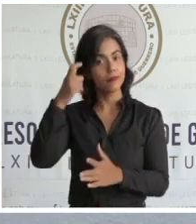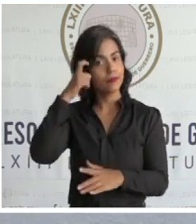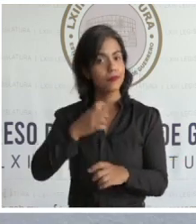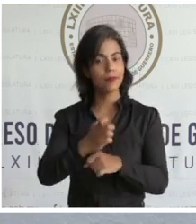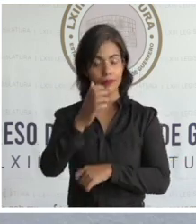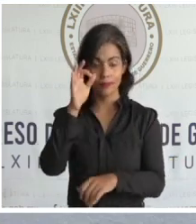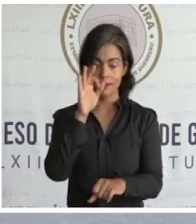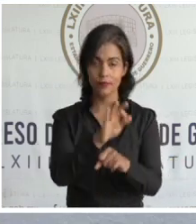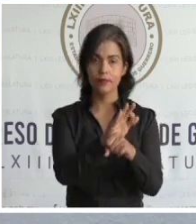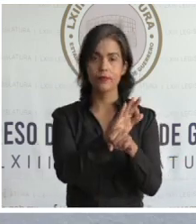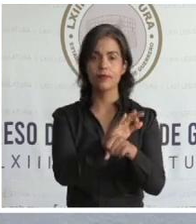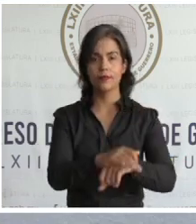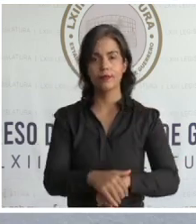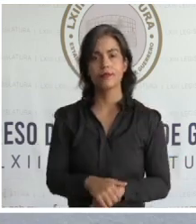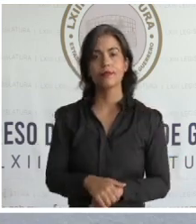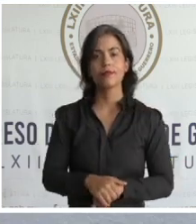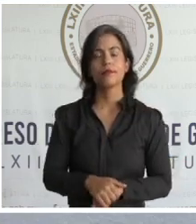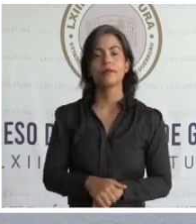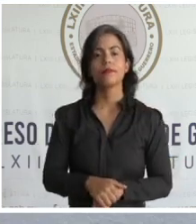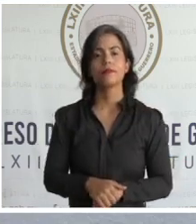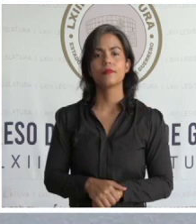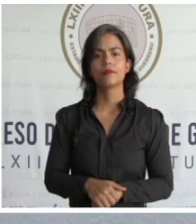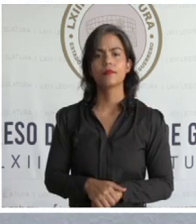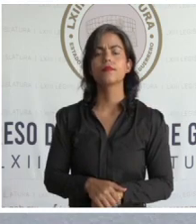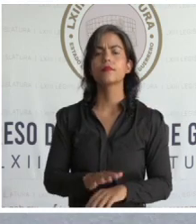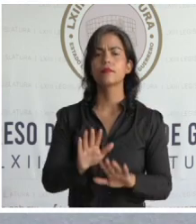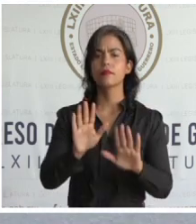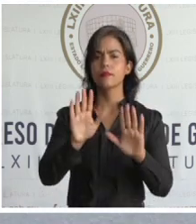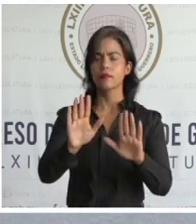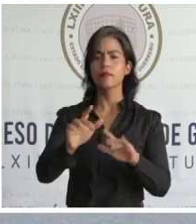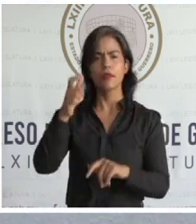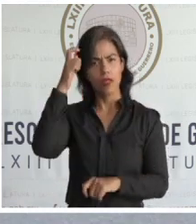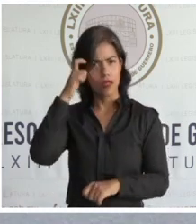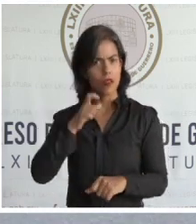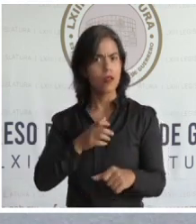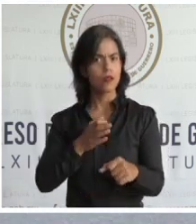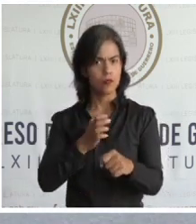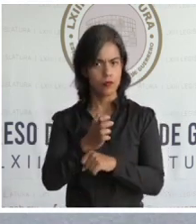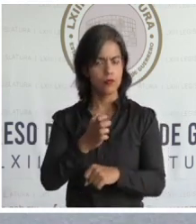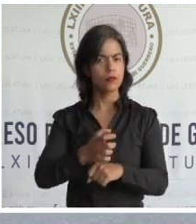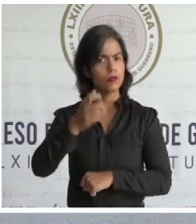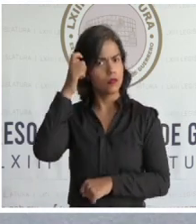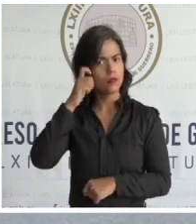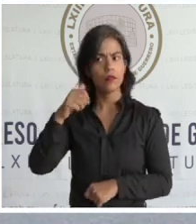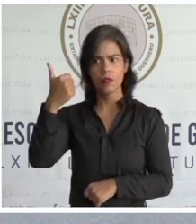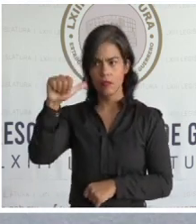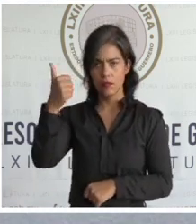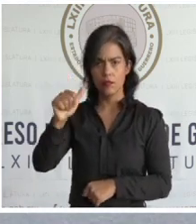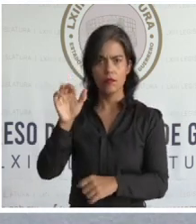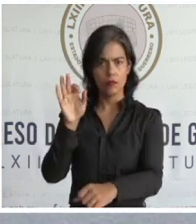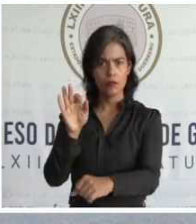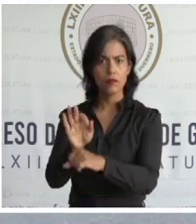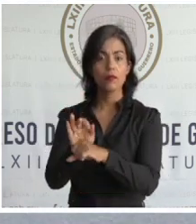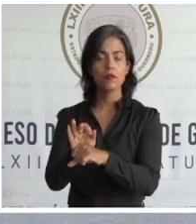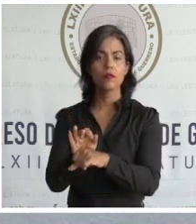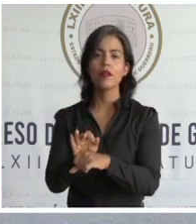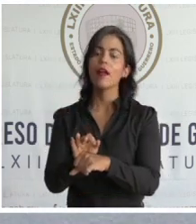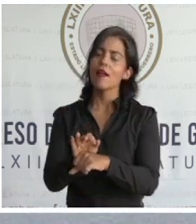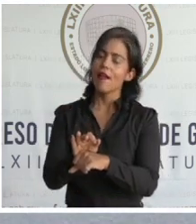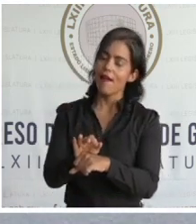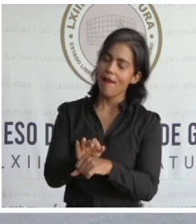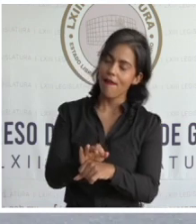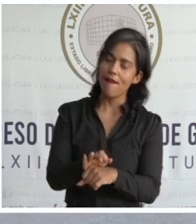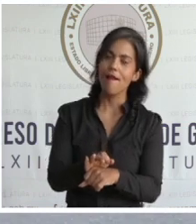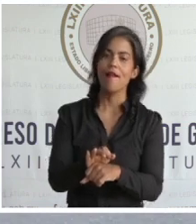diputados, quien de verdad quiera defender a Guerrero y Acapulco debe empezar por señalar que